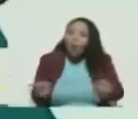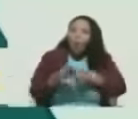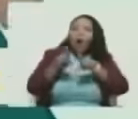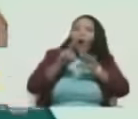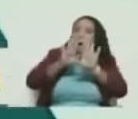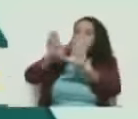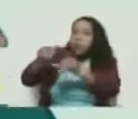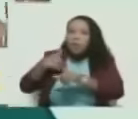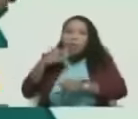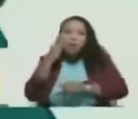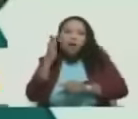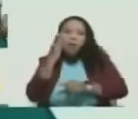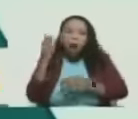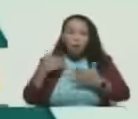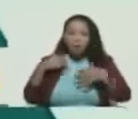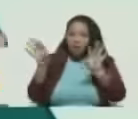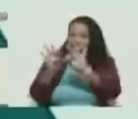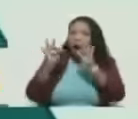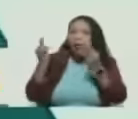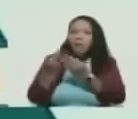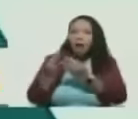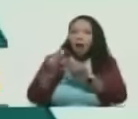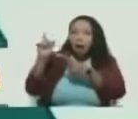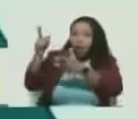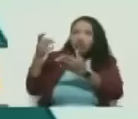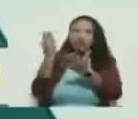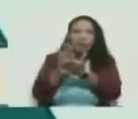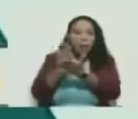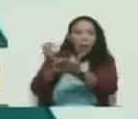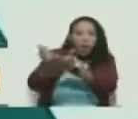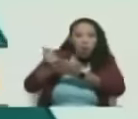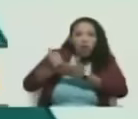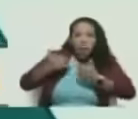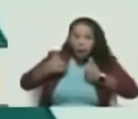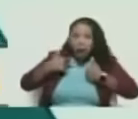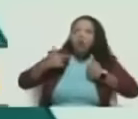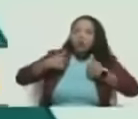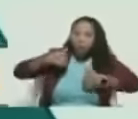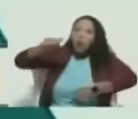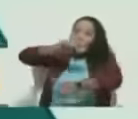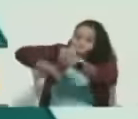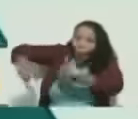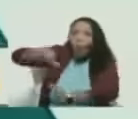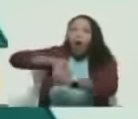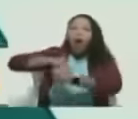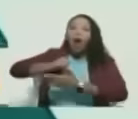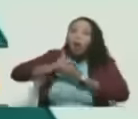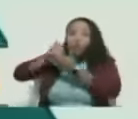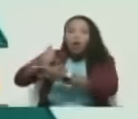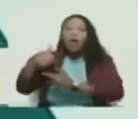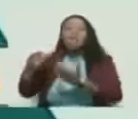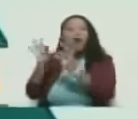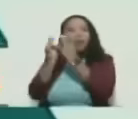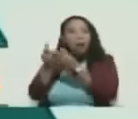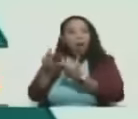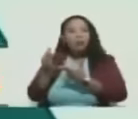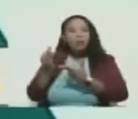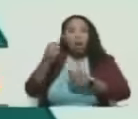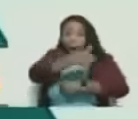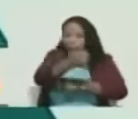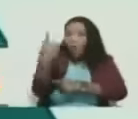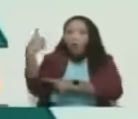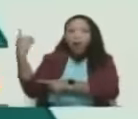a mi familia, todo lo que han hecho por mí. Creo que Venezuela es la gran madre de todos y cada uno de nosotros que nos convoca